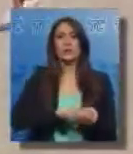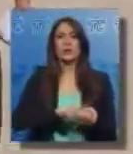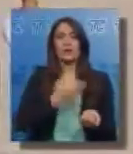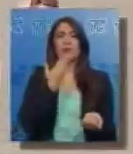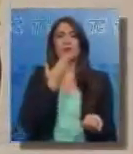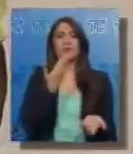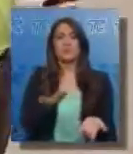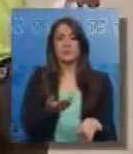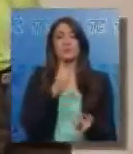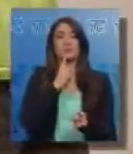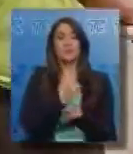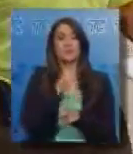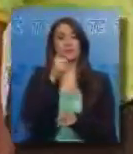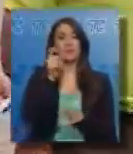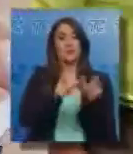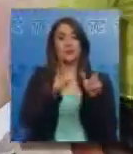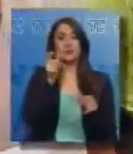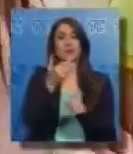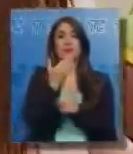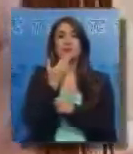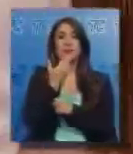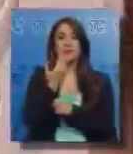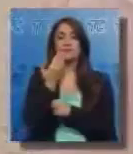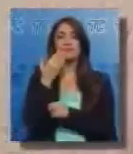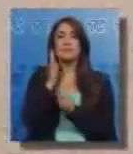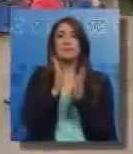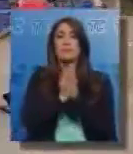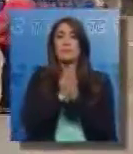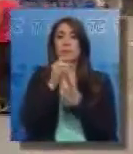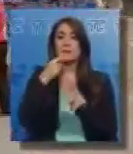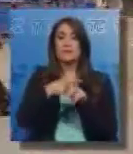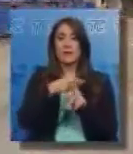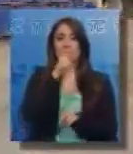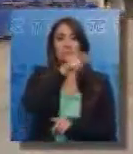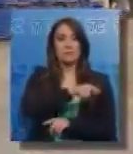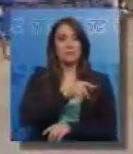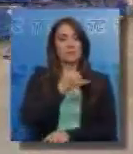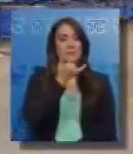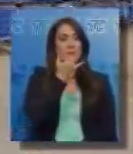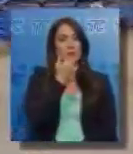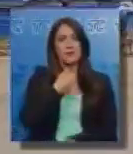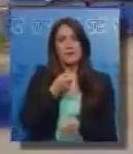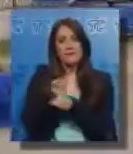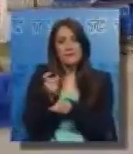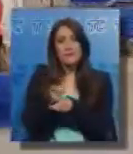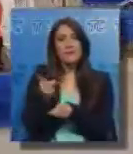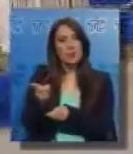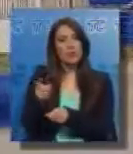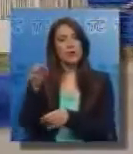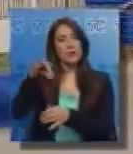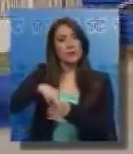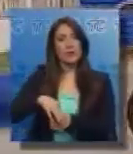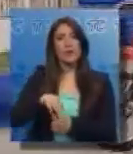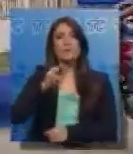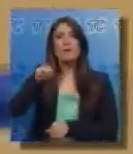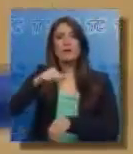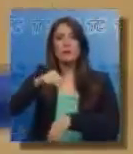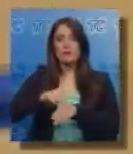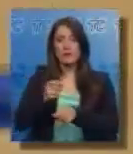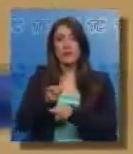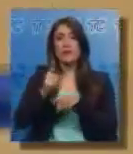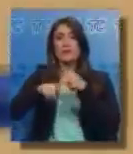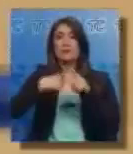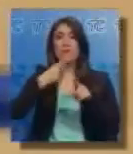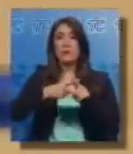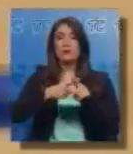14, denunciaron que el párroco de este lugar en la misa del domingo incitó a los asistentes a votar a favor de Manabí y que además habría repartido